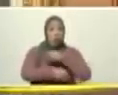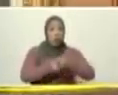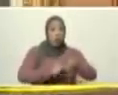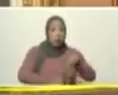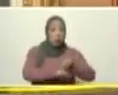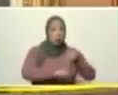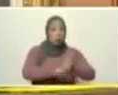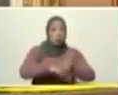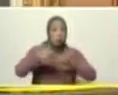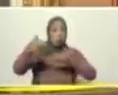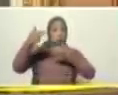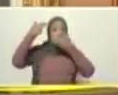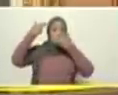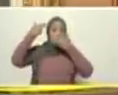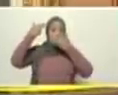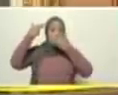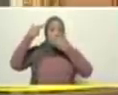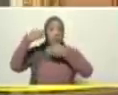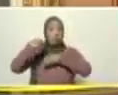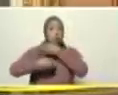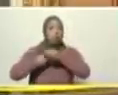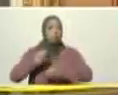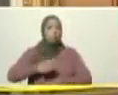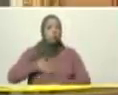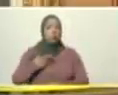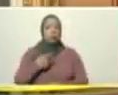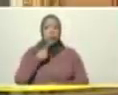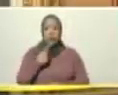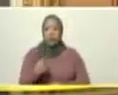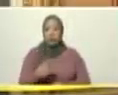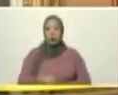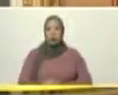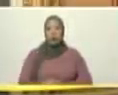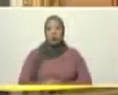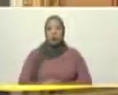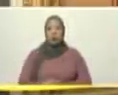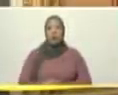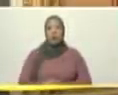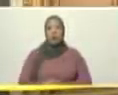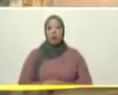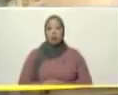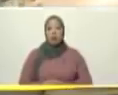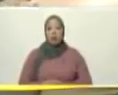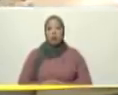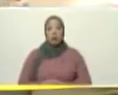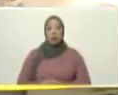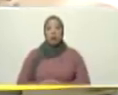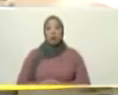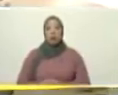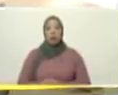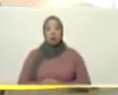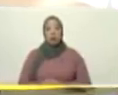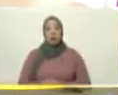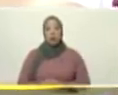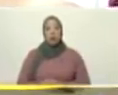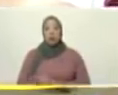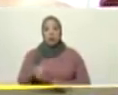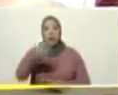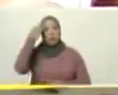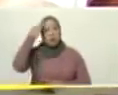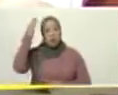Se podría decir un ser humano más o menos sensato,